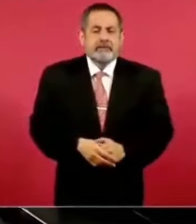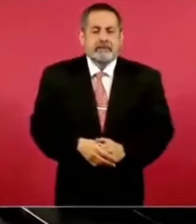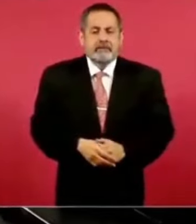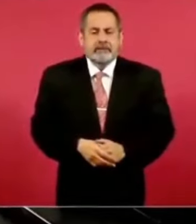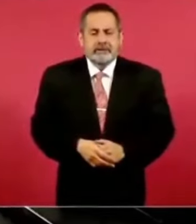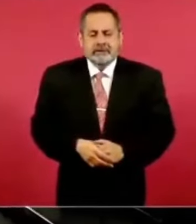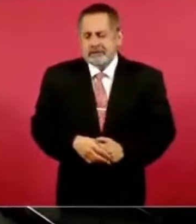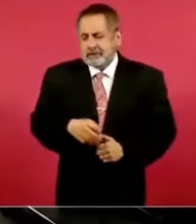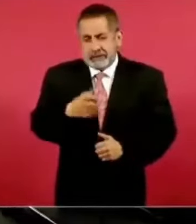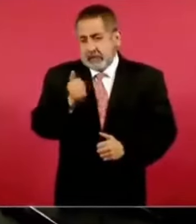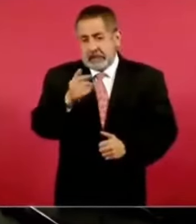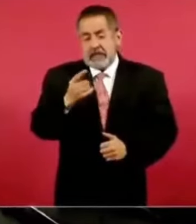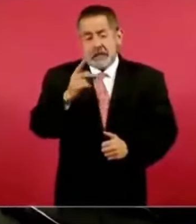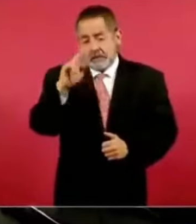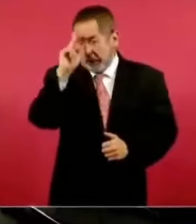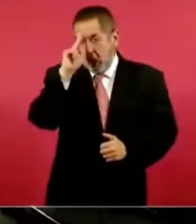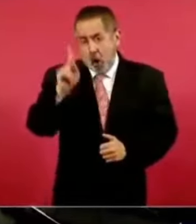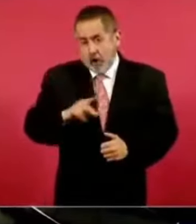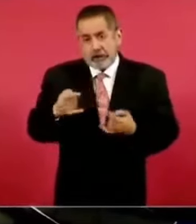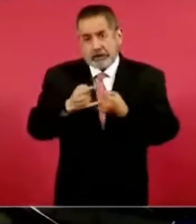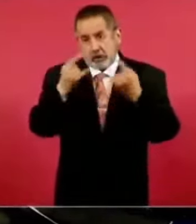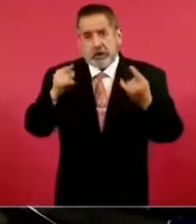Y cosas peores,